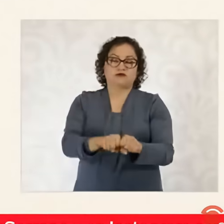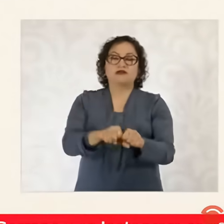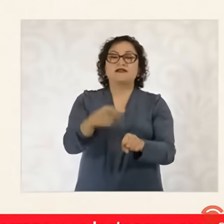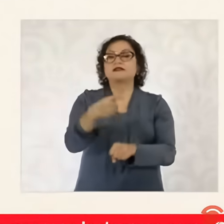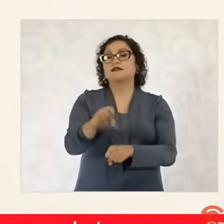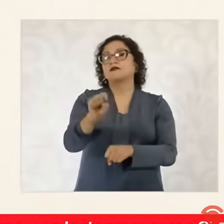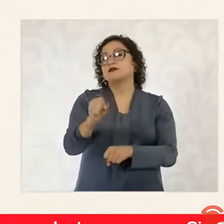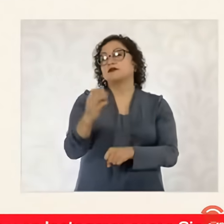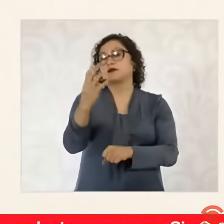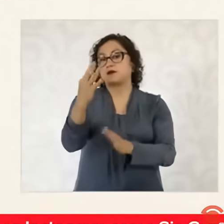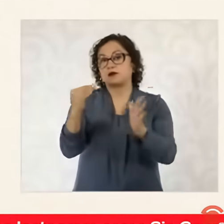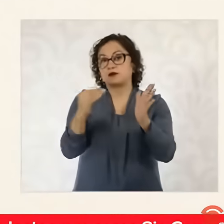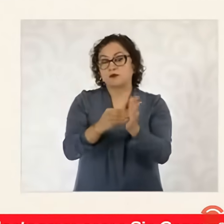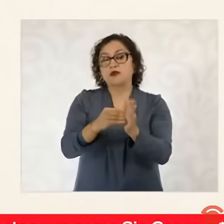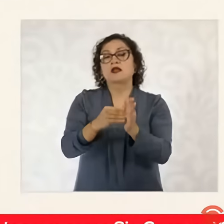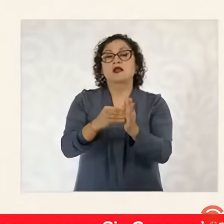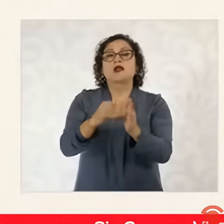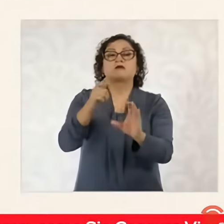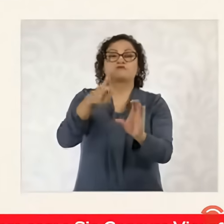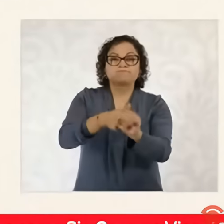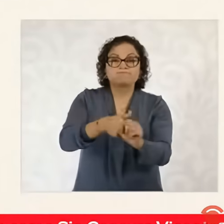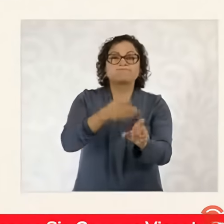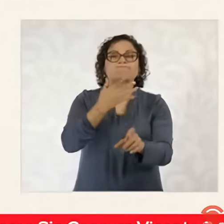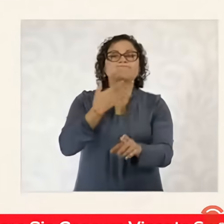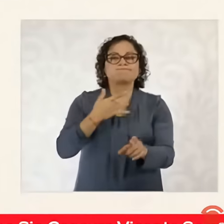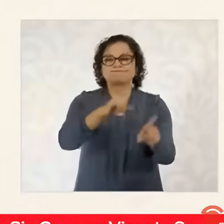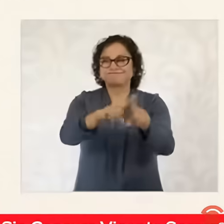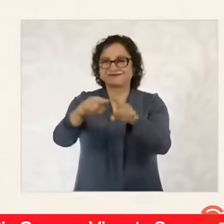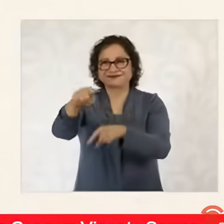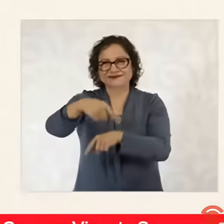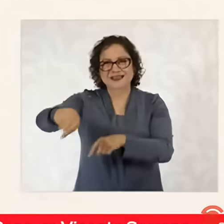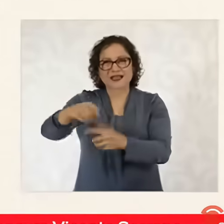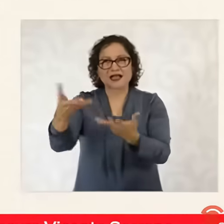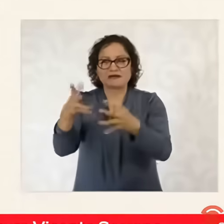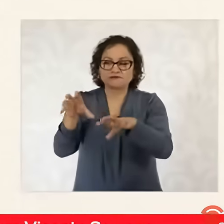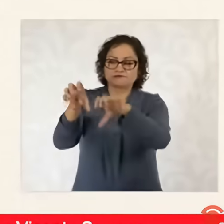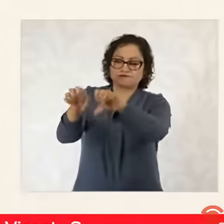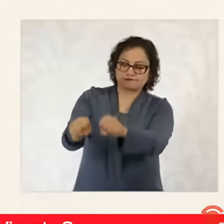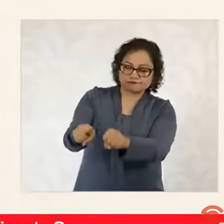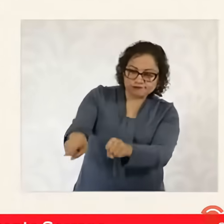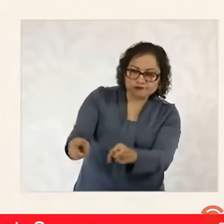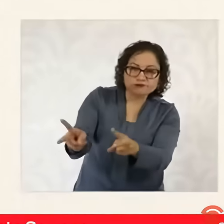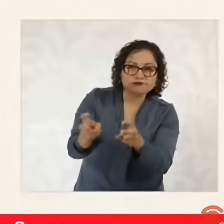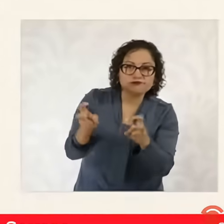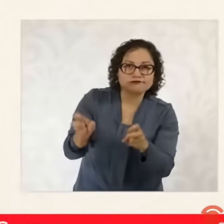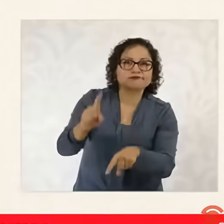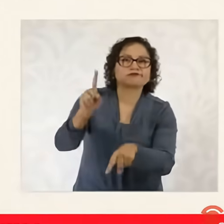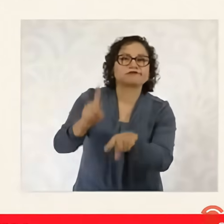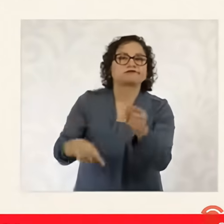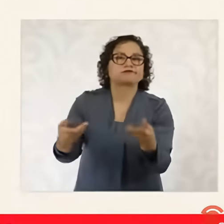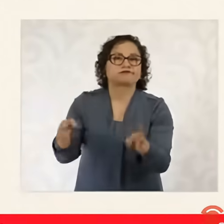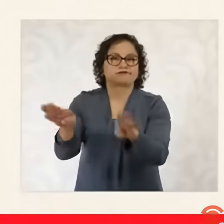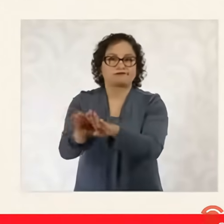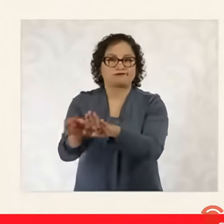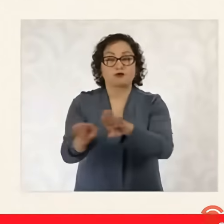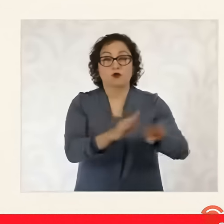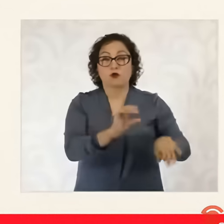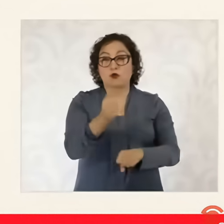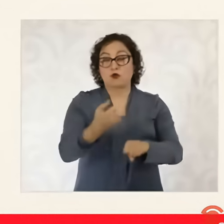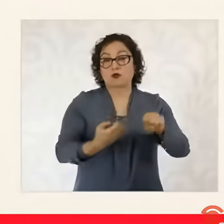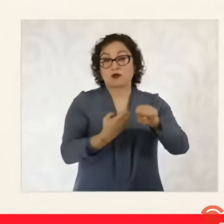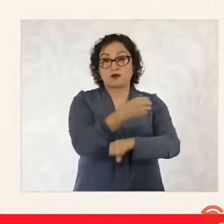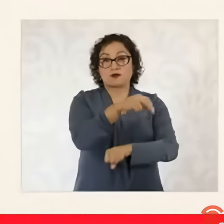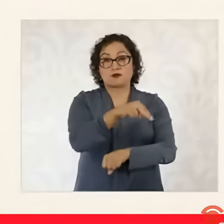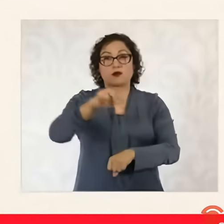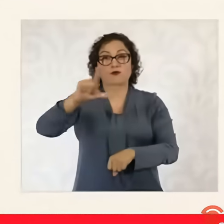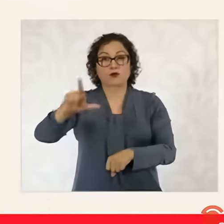de hidrocarburo, contenedores y se clausuró también una toma clandestina. En Nuevo León, la detención de varios generadores de